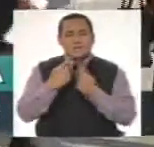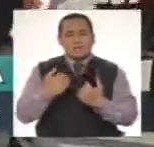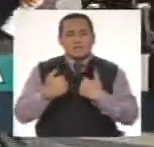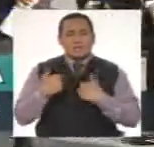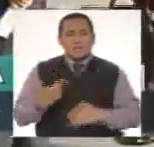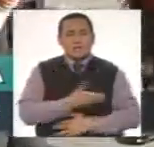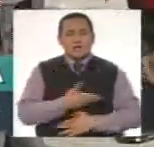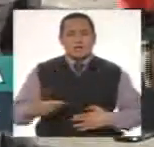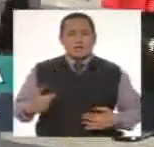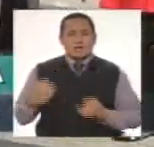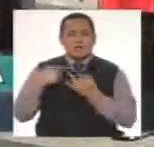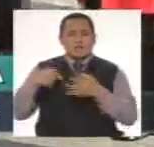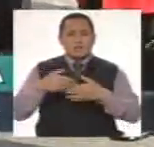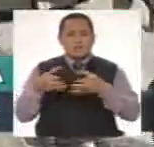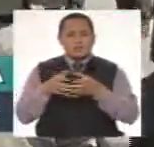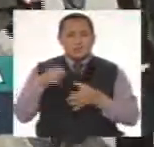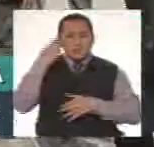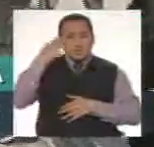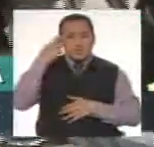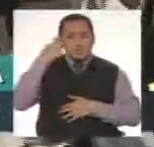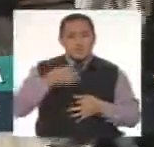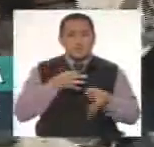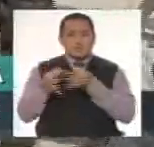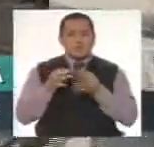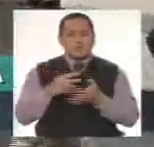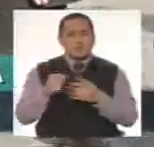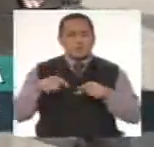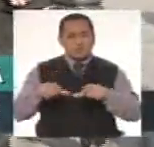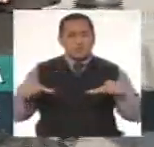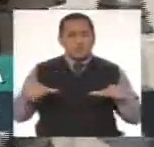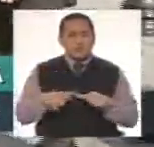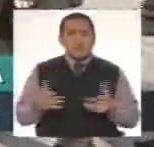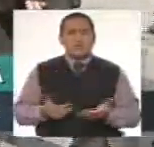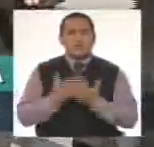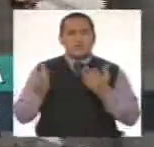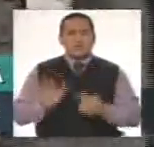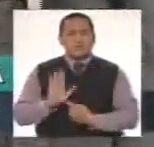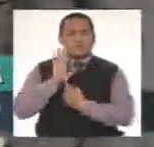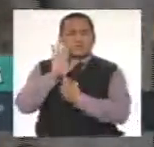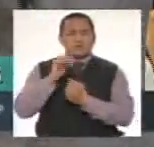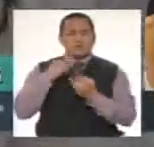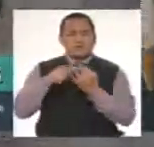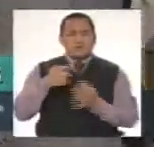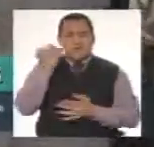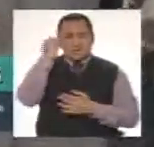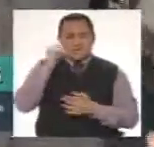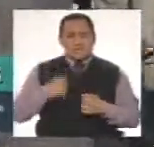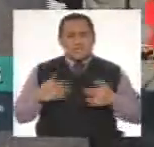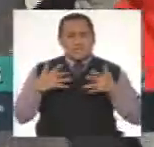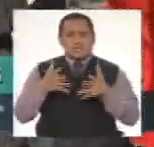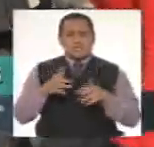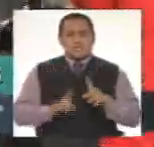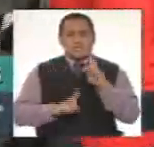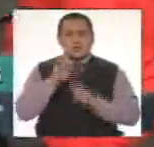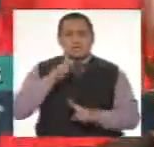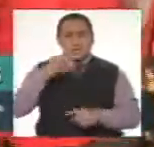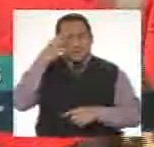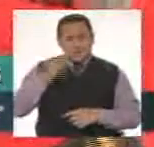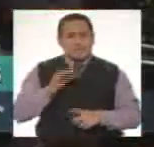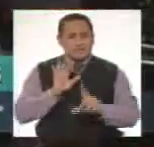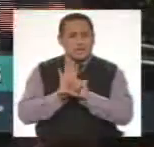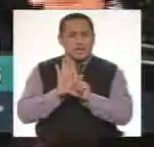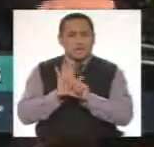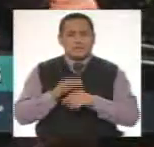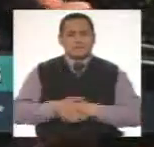el gobierno con las fuerzas políticas. Dijo que fue un espacio donde se expuso ideas y críticas, las cuales consideró